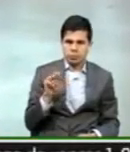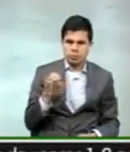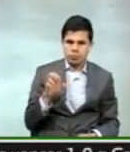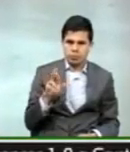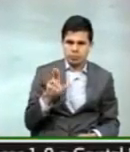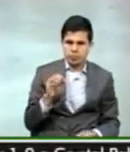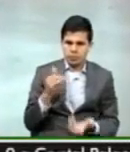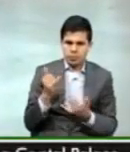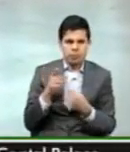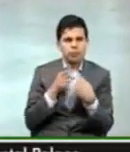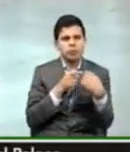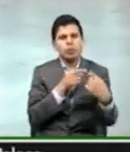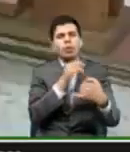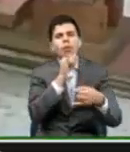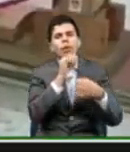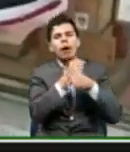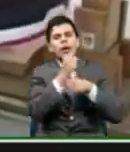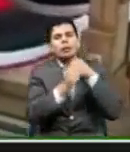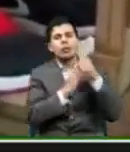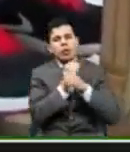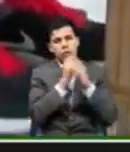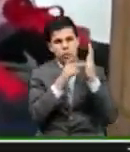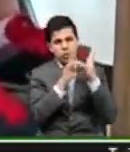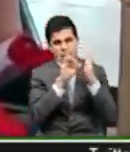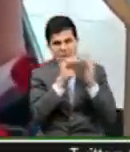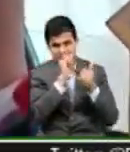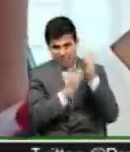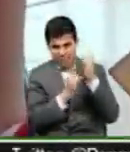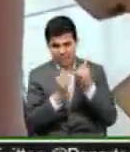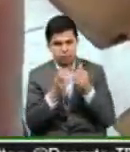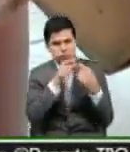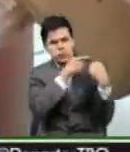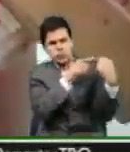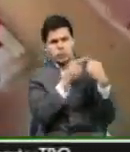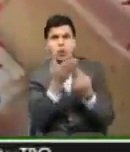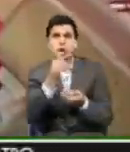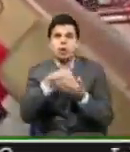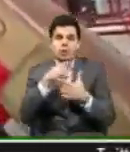se disputarán a final de año y en donde espera quedarse nuevamente con la medalla de oro.